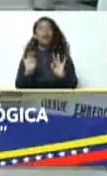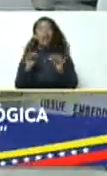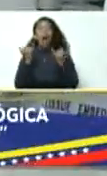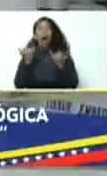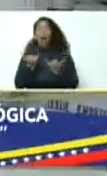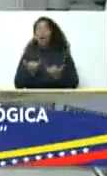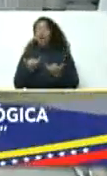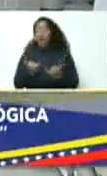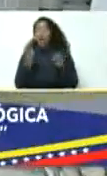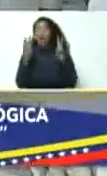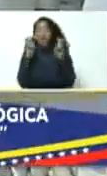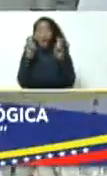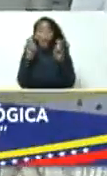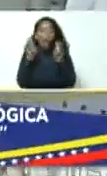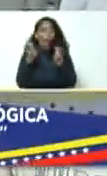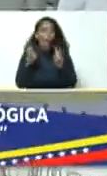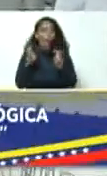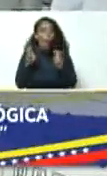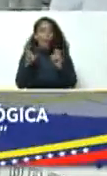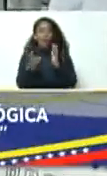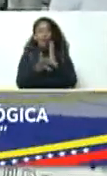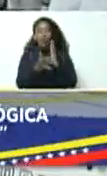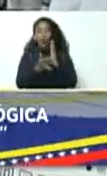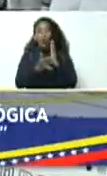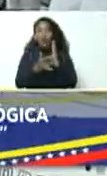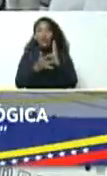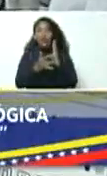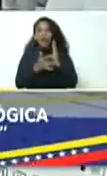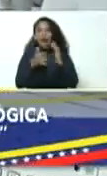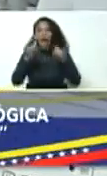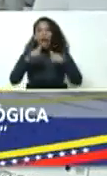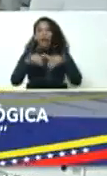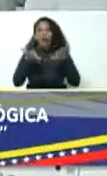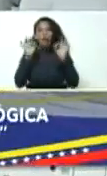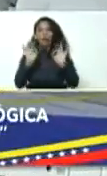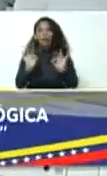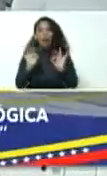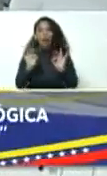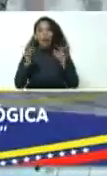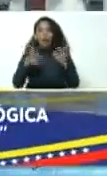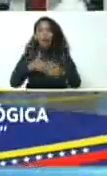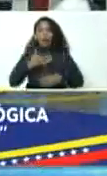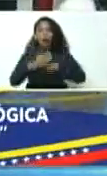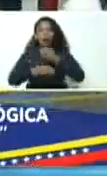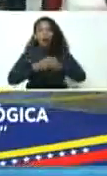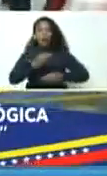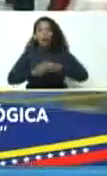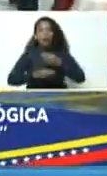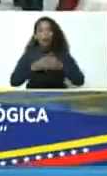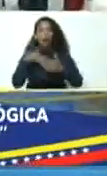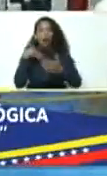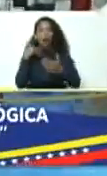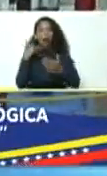doctora, de última tecnología, y que aquí están los especialistas que pueden hacer hasta en un